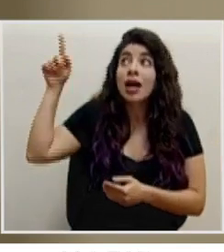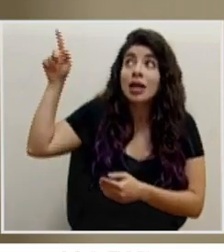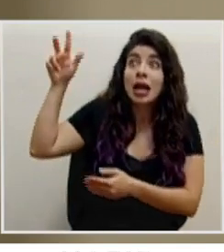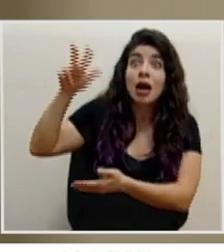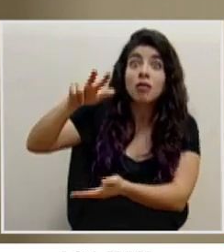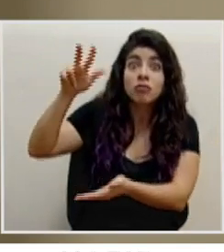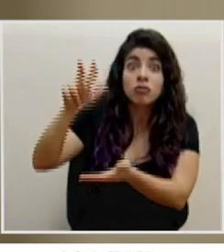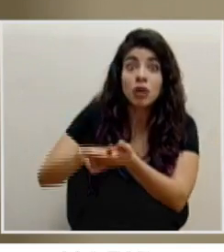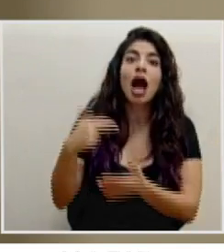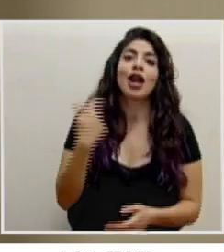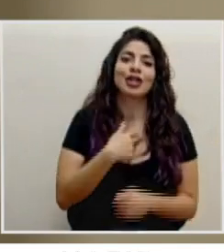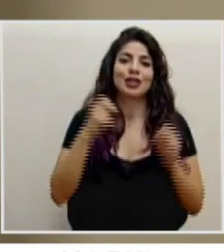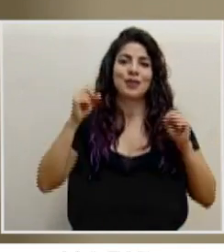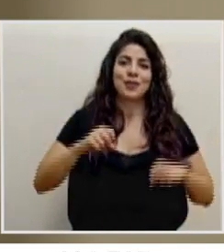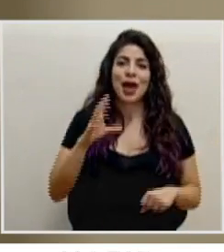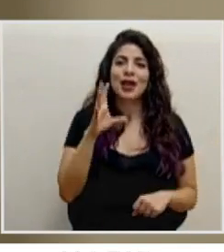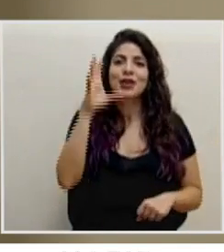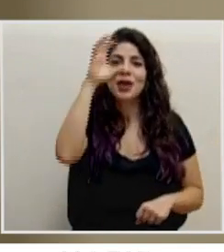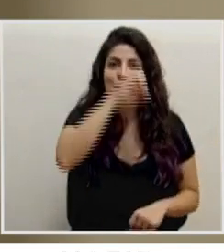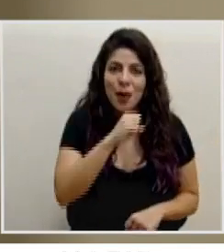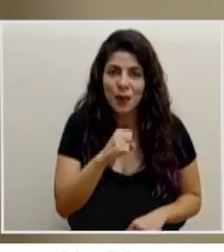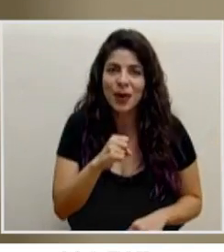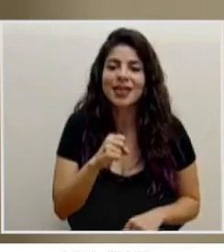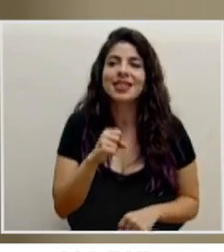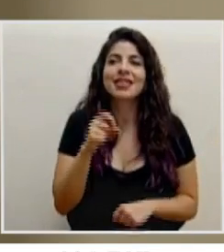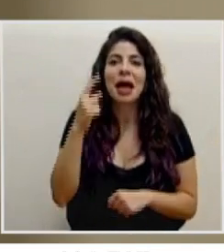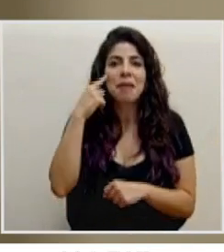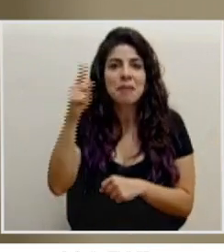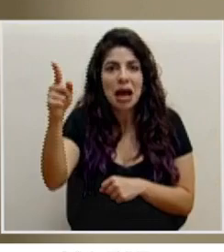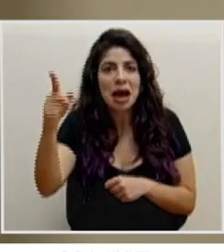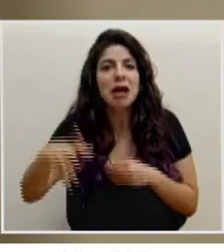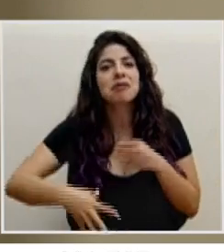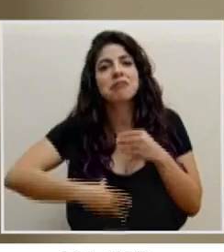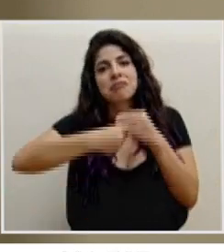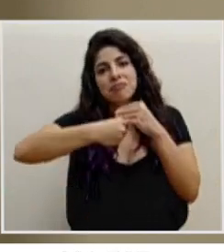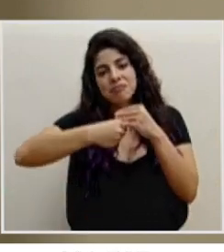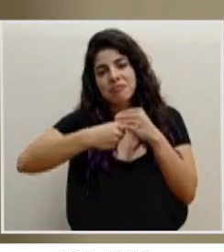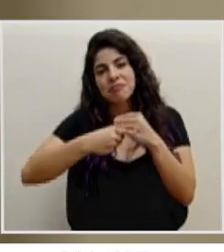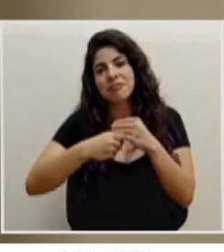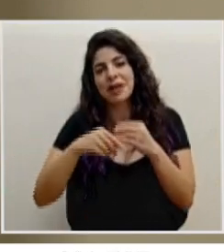serán consideradas por el país para ser eventualmente incorporadas dentro de la estrategia de